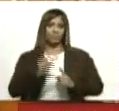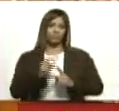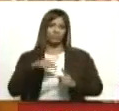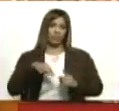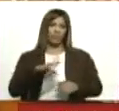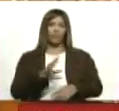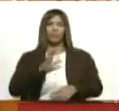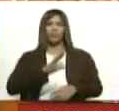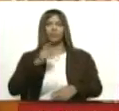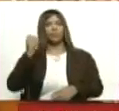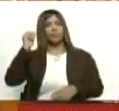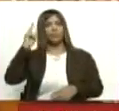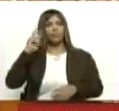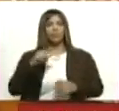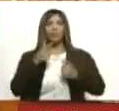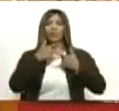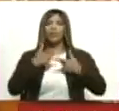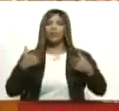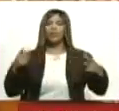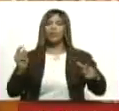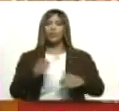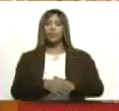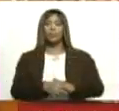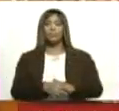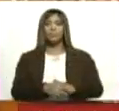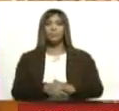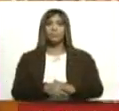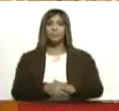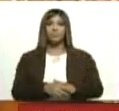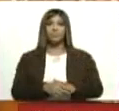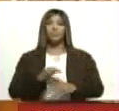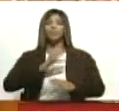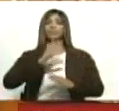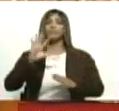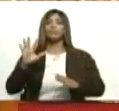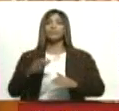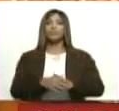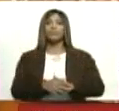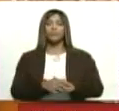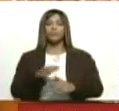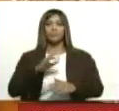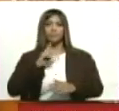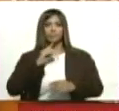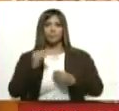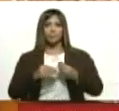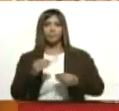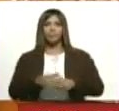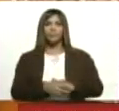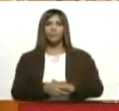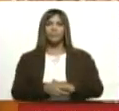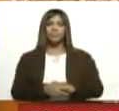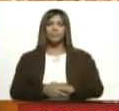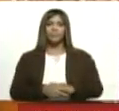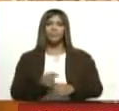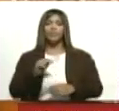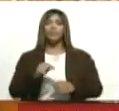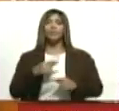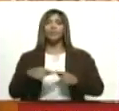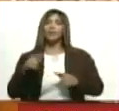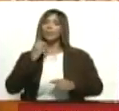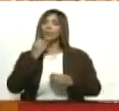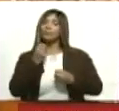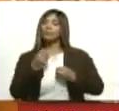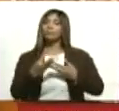que quiere decir en lengua pemón, vengo del cielo, del infinito, está contando la